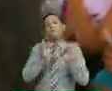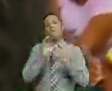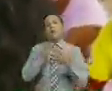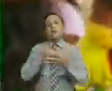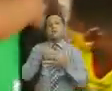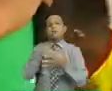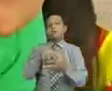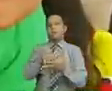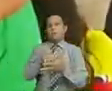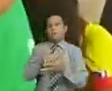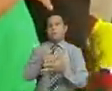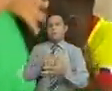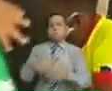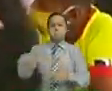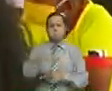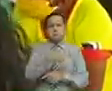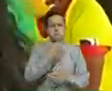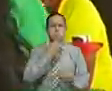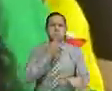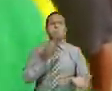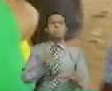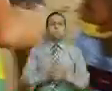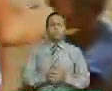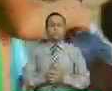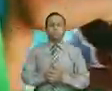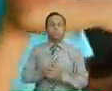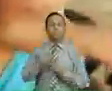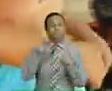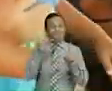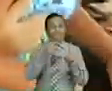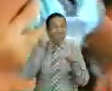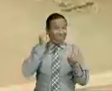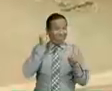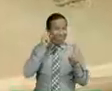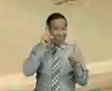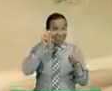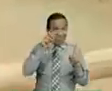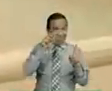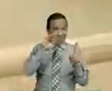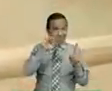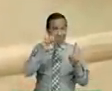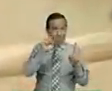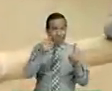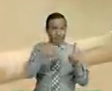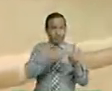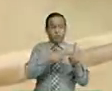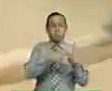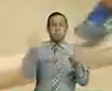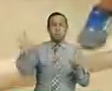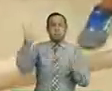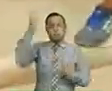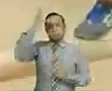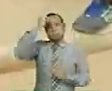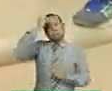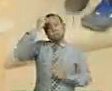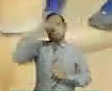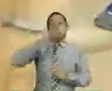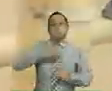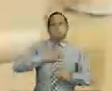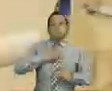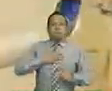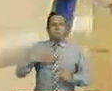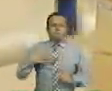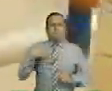el carácter social de esta estudiante de tercer año de bachillerato. Y eso se palpa en cada paso de la causa